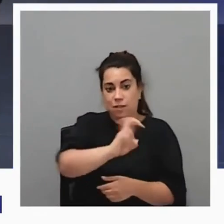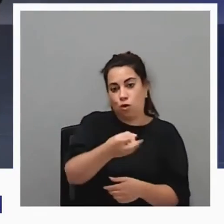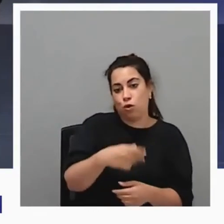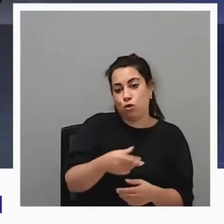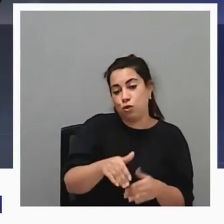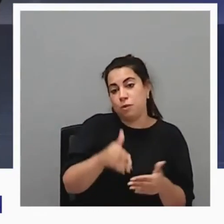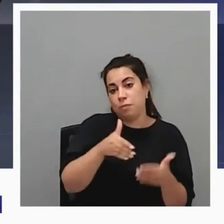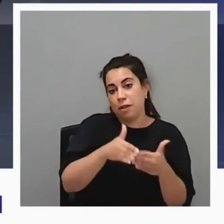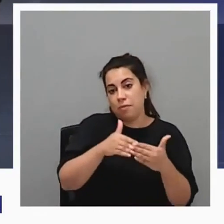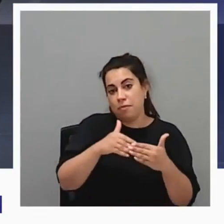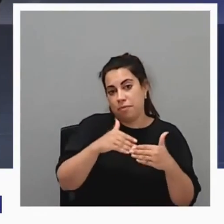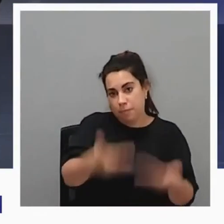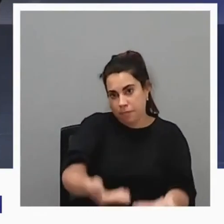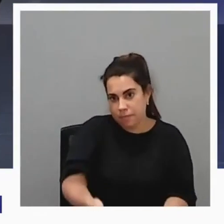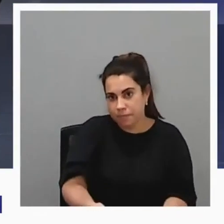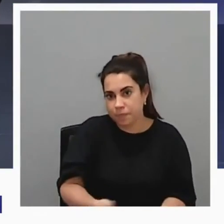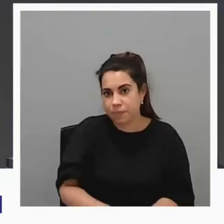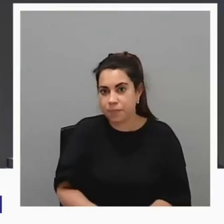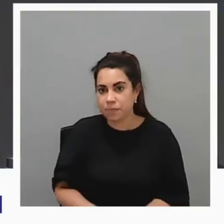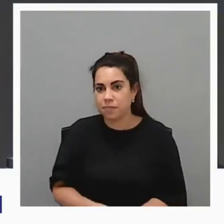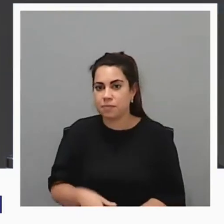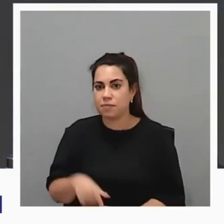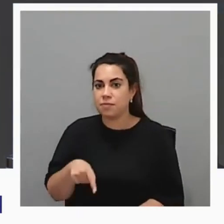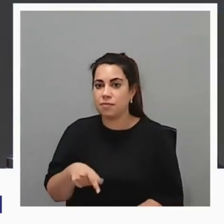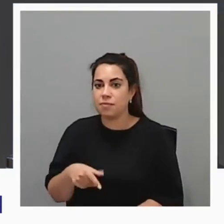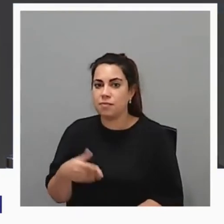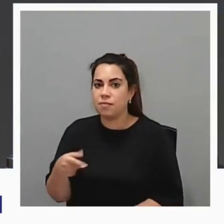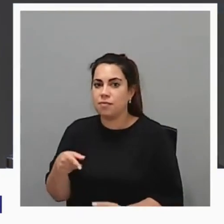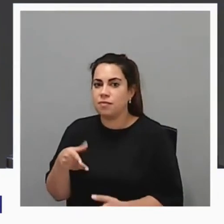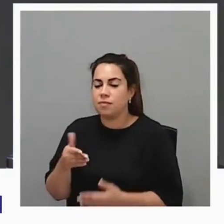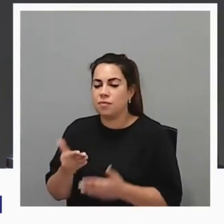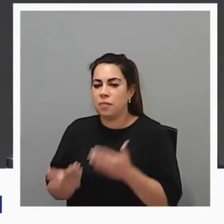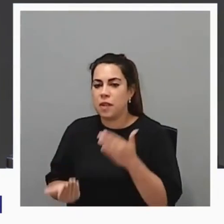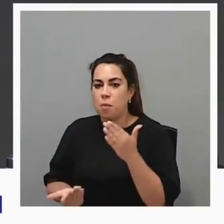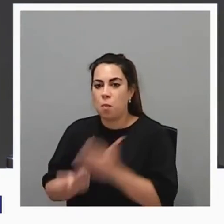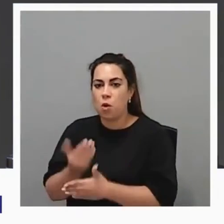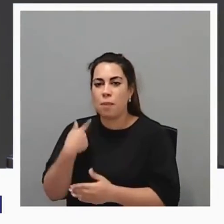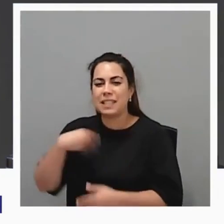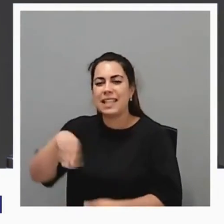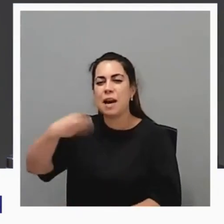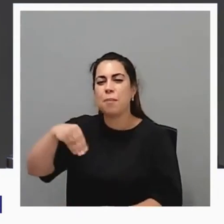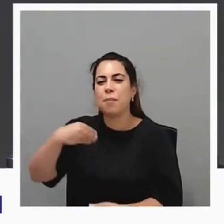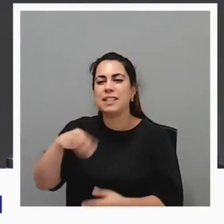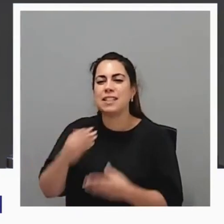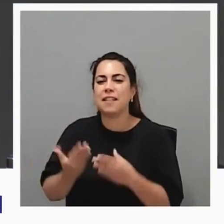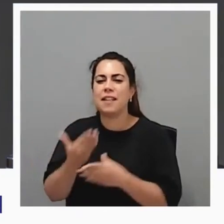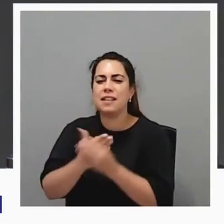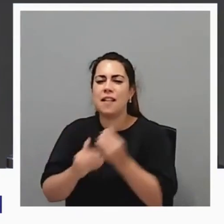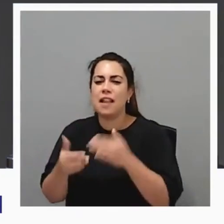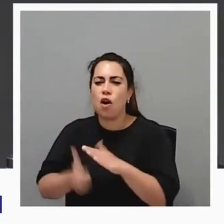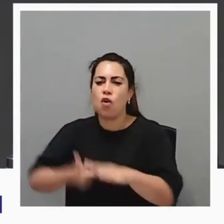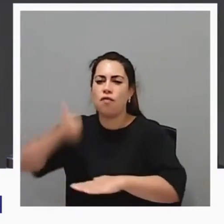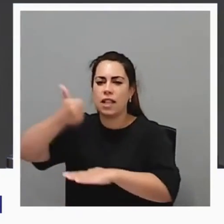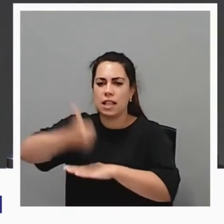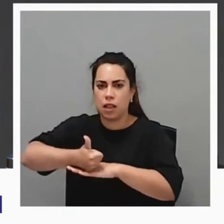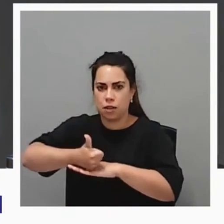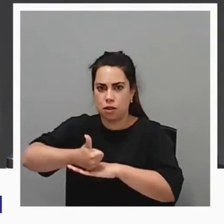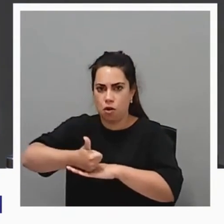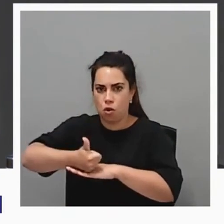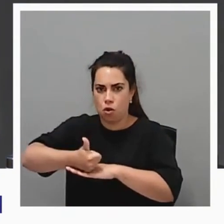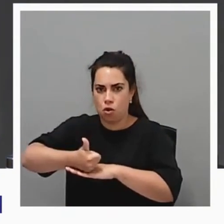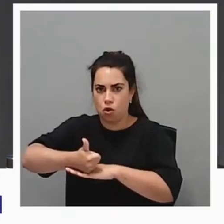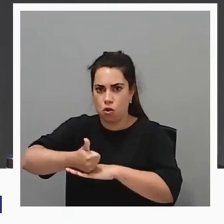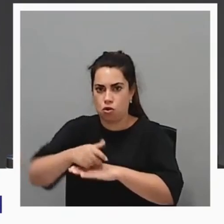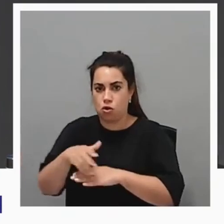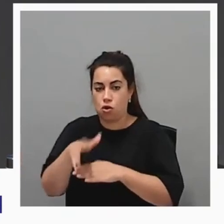Esta misma mañana, por ejemplo, desde ese atril, el presidente de la Confederación Hidrográfica de Guadalquivir, por cierto, institución que se subió a este